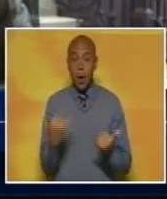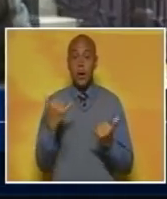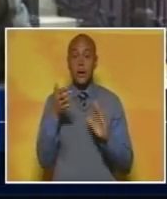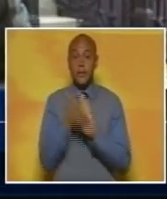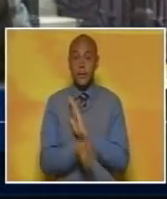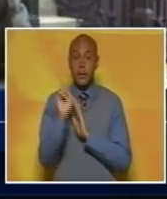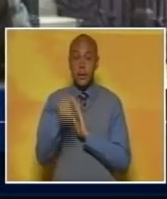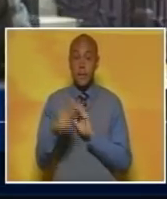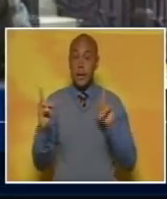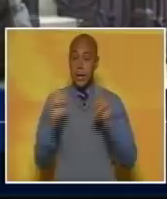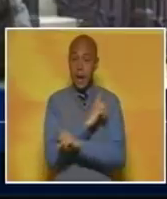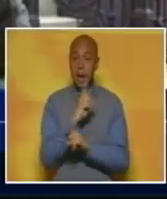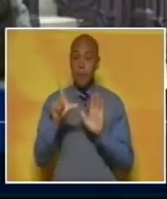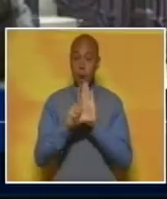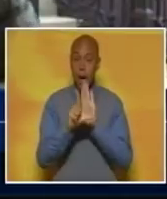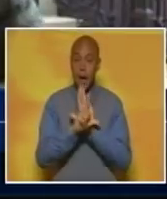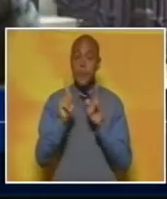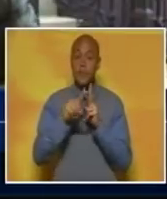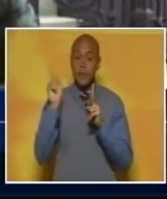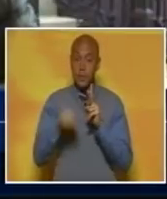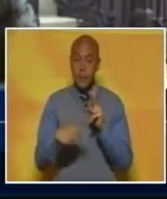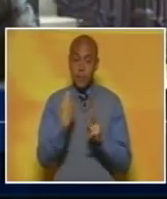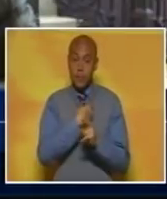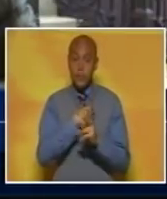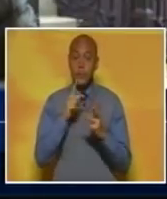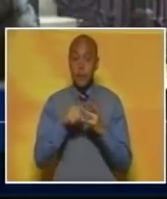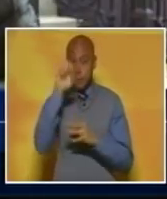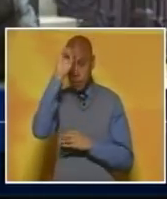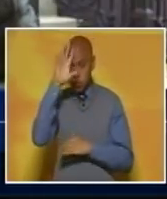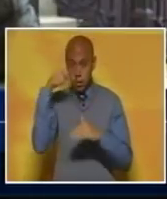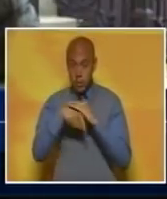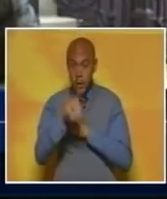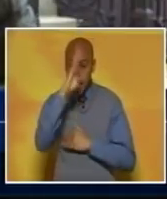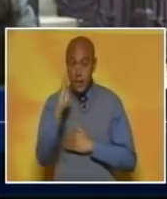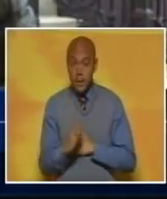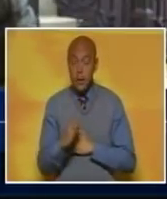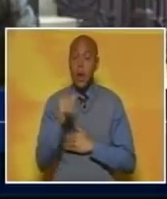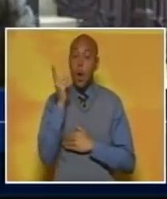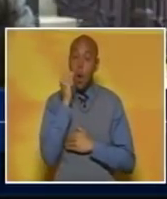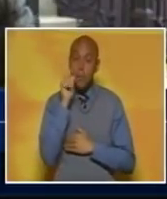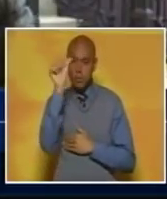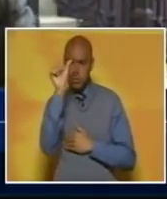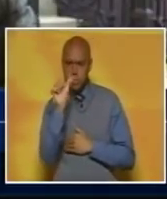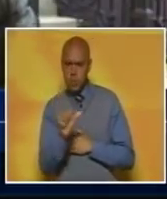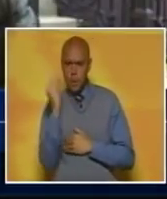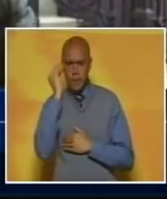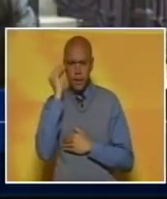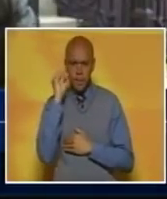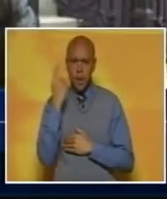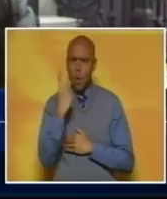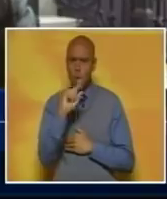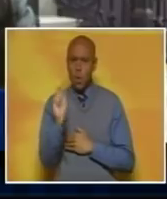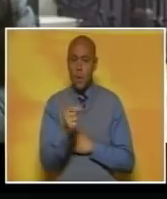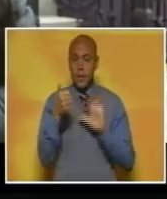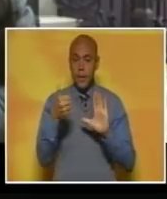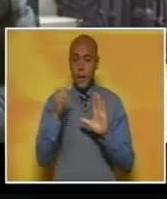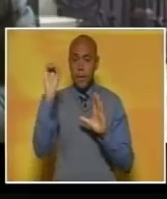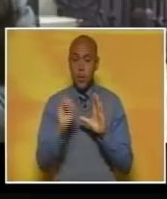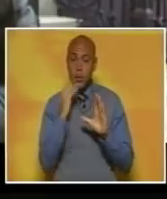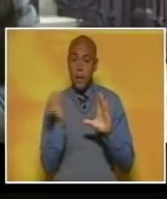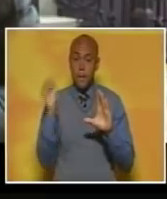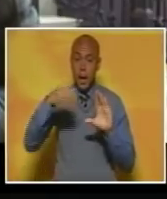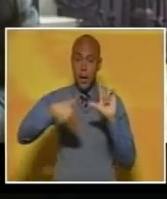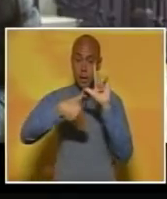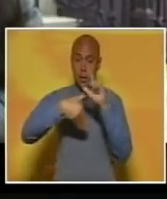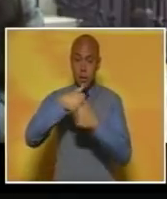compensado por la reforma de pensiones y el manejo del sector minero en Brasil. Por ello, el fondo prevé prevé un crecimiento del 1,6% en América